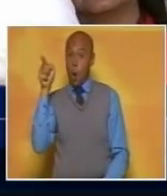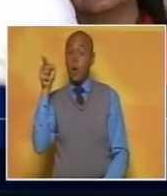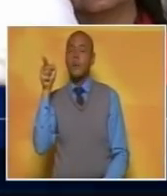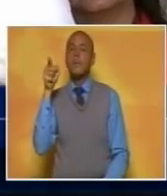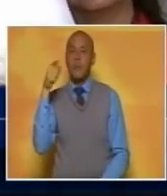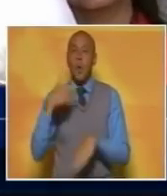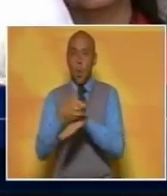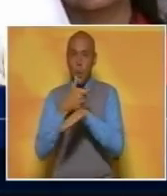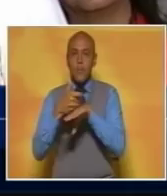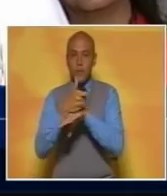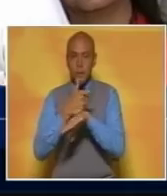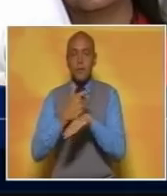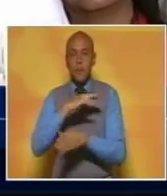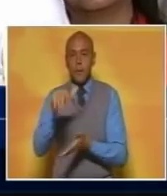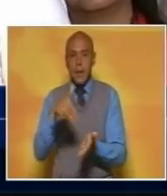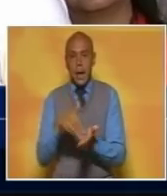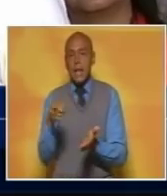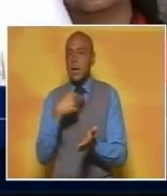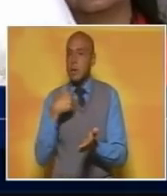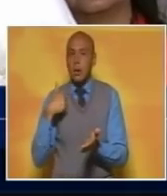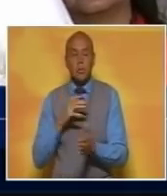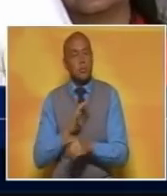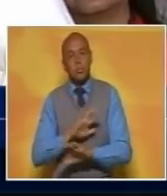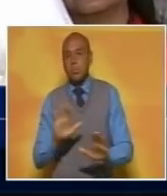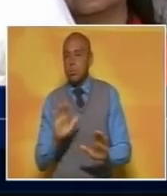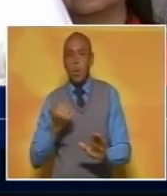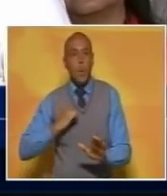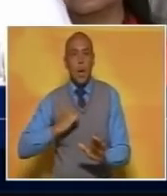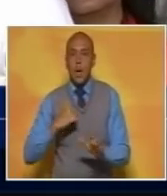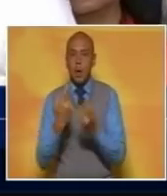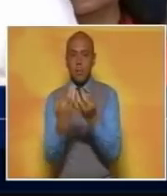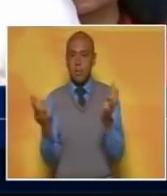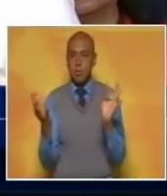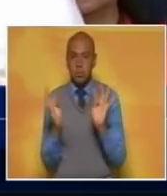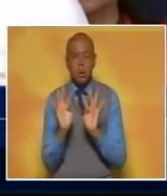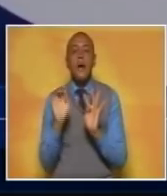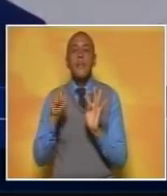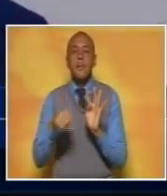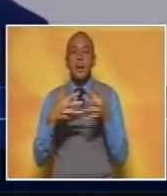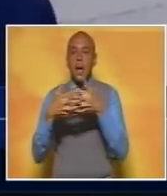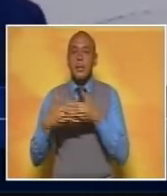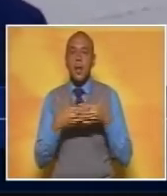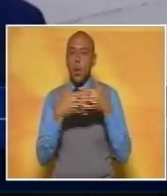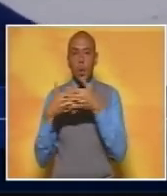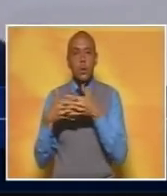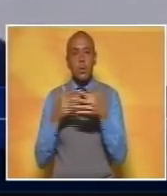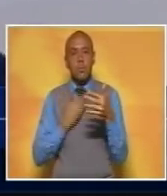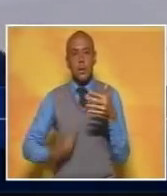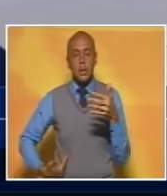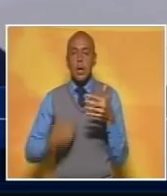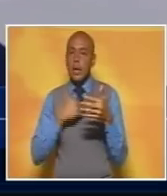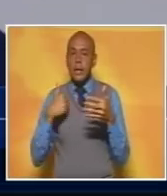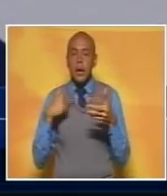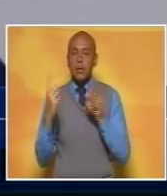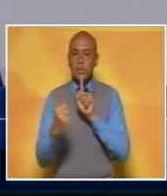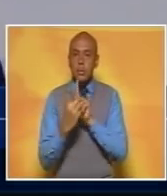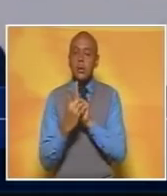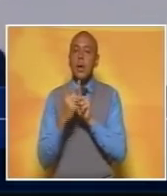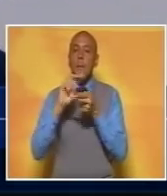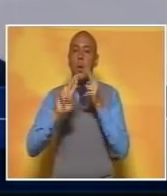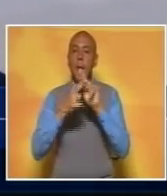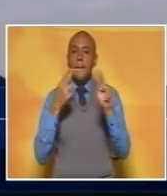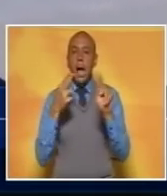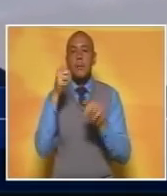con quien sea necesario bajo los términos de la Constitución, incluyendo al presidente de Estados Unidos, Donald Trump, por la paz y el bien de